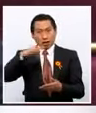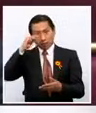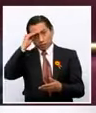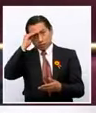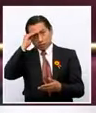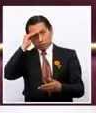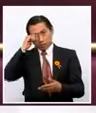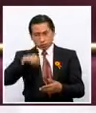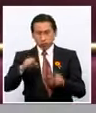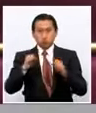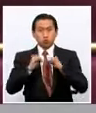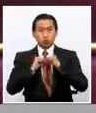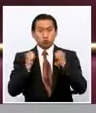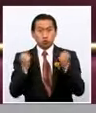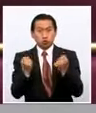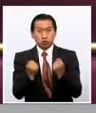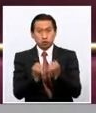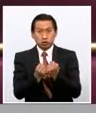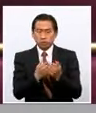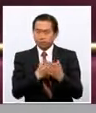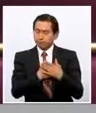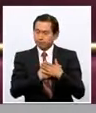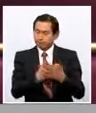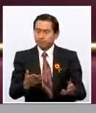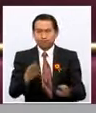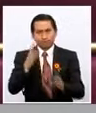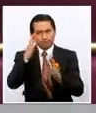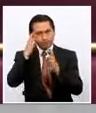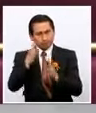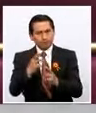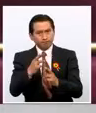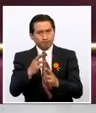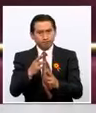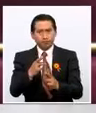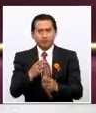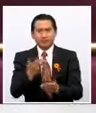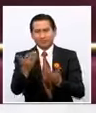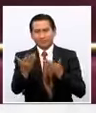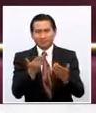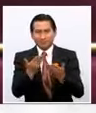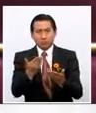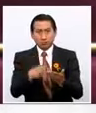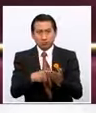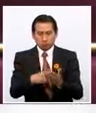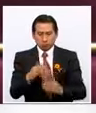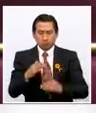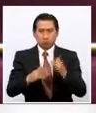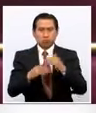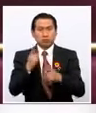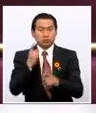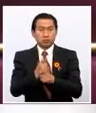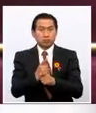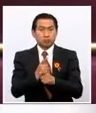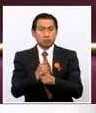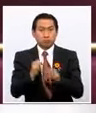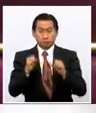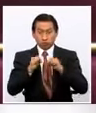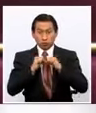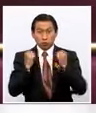una sociedad solidaria y respetuosa del prójimo y esas sociedades